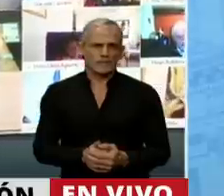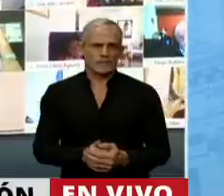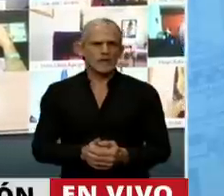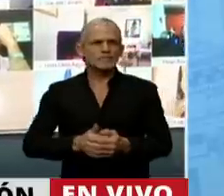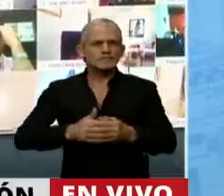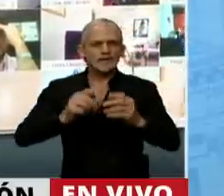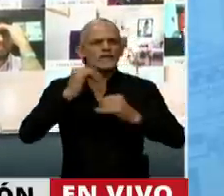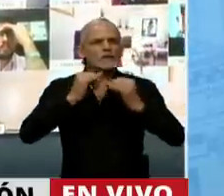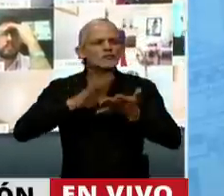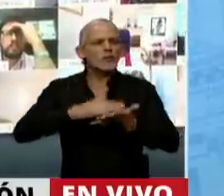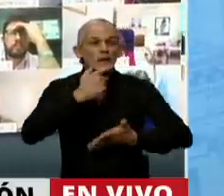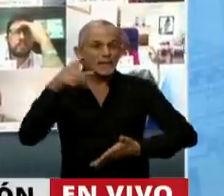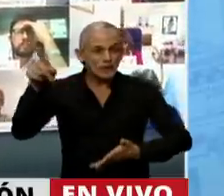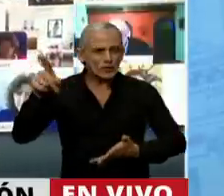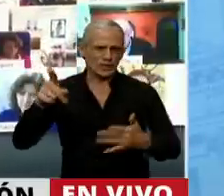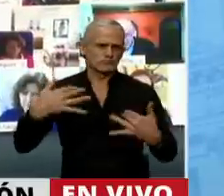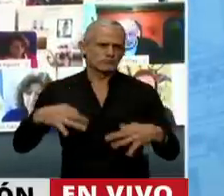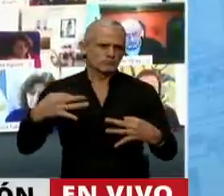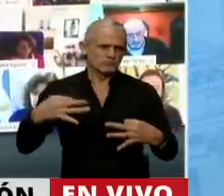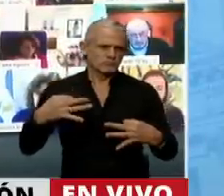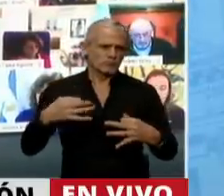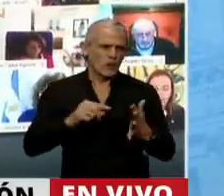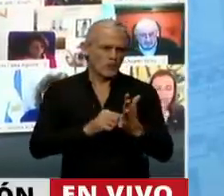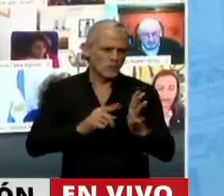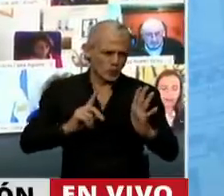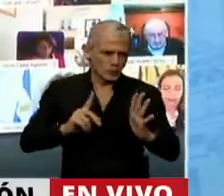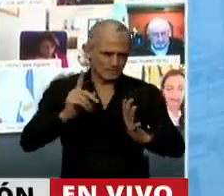Los datos de Mendoza son singulares. A ver,